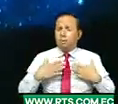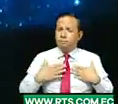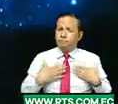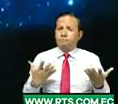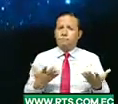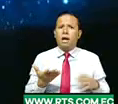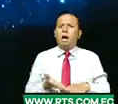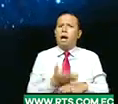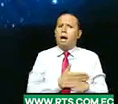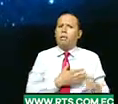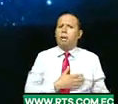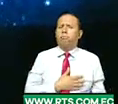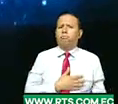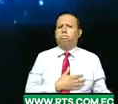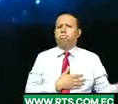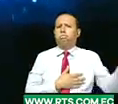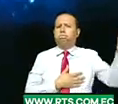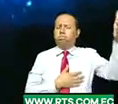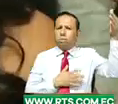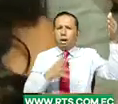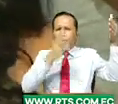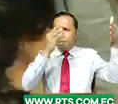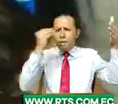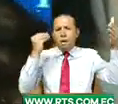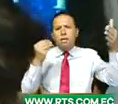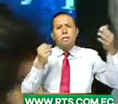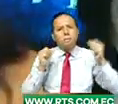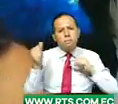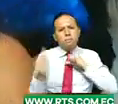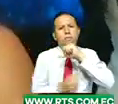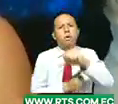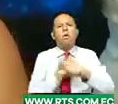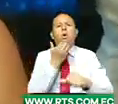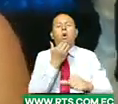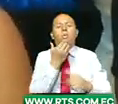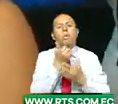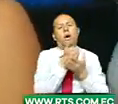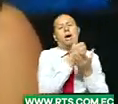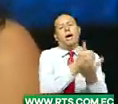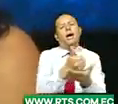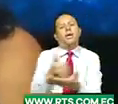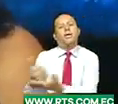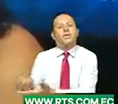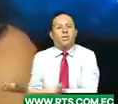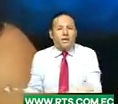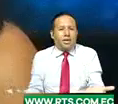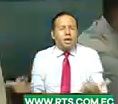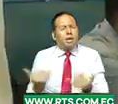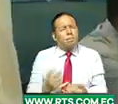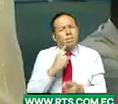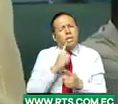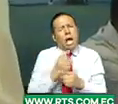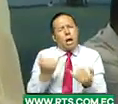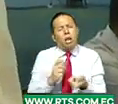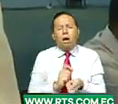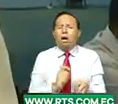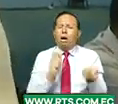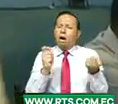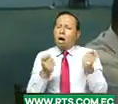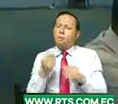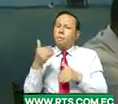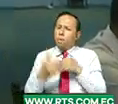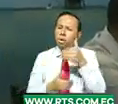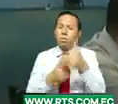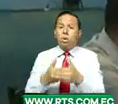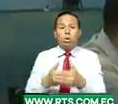tanto que nos ha dado es ayudar a las personas. Es algo muy bonito que ahora esos conceptos vayan cambiando poco a poco. Reina de Guayaquil es un proceso